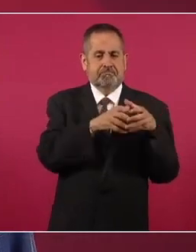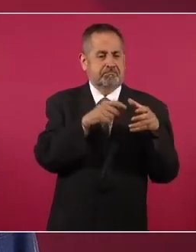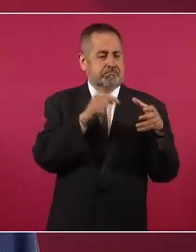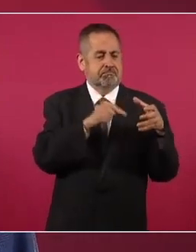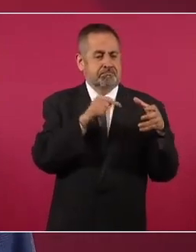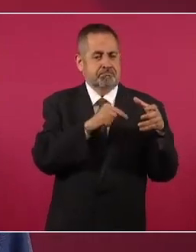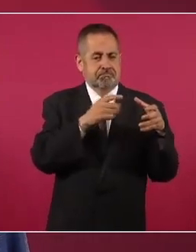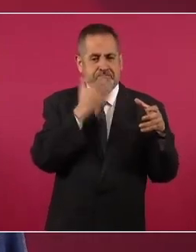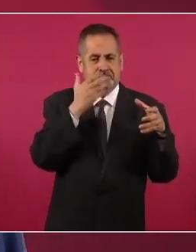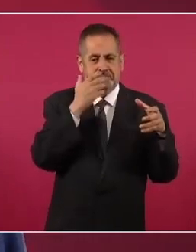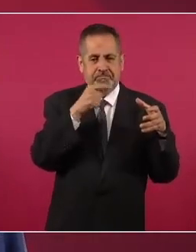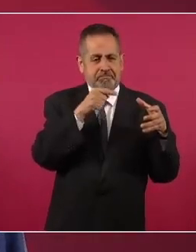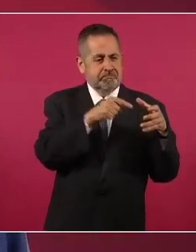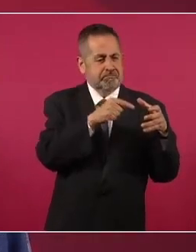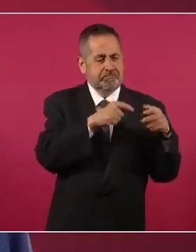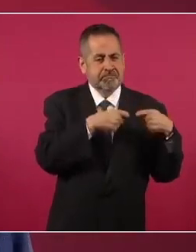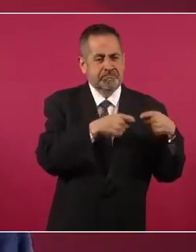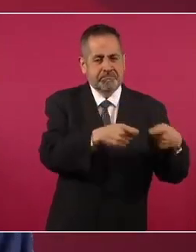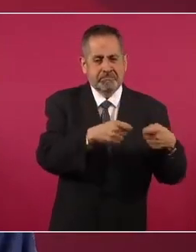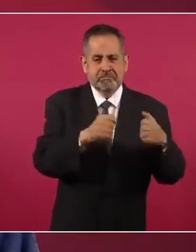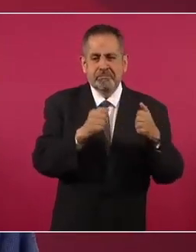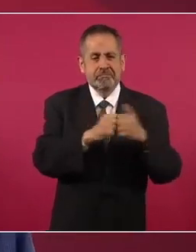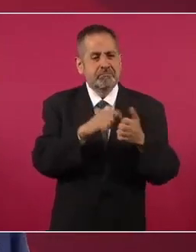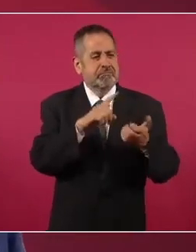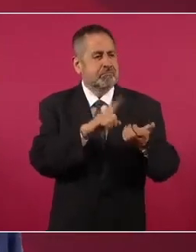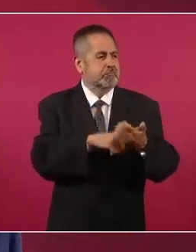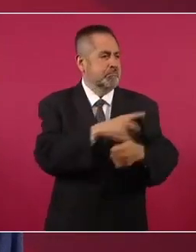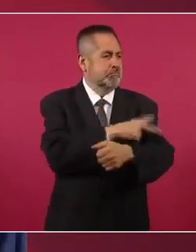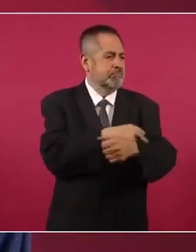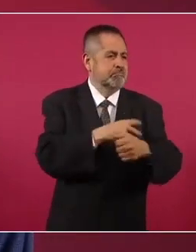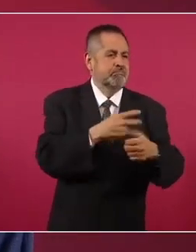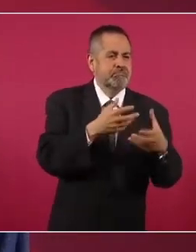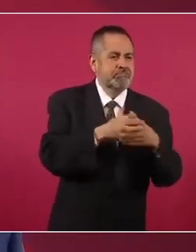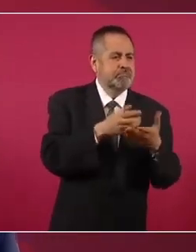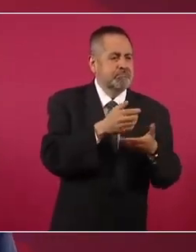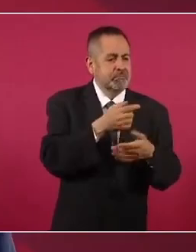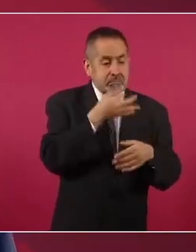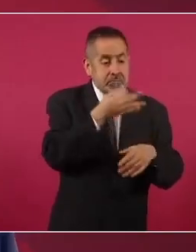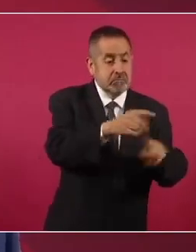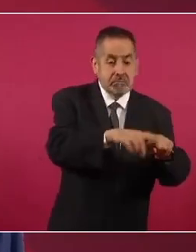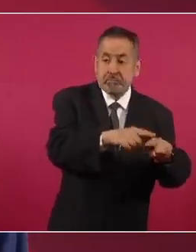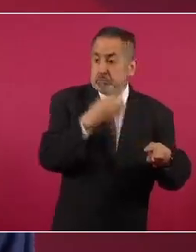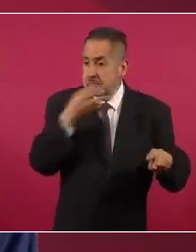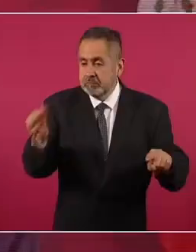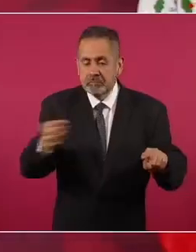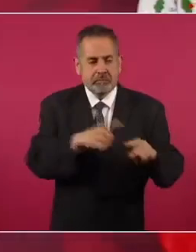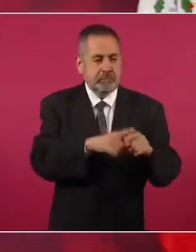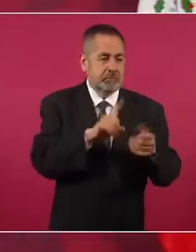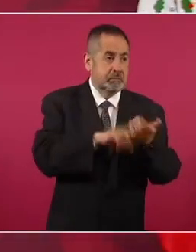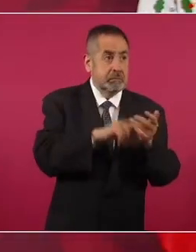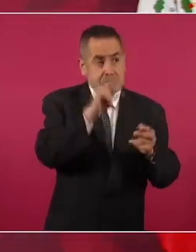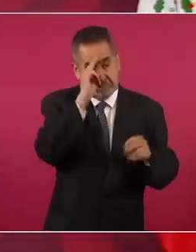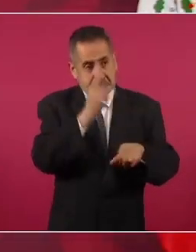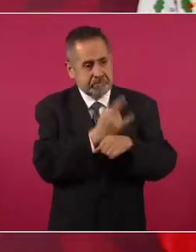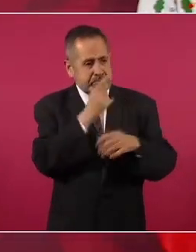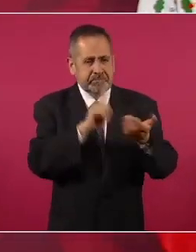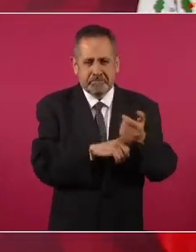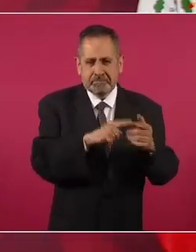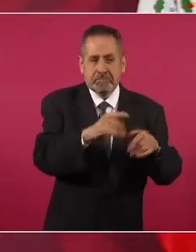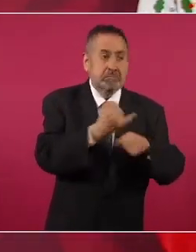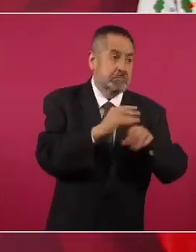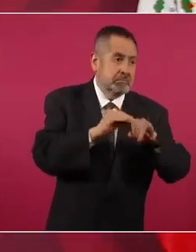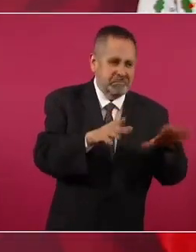del conservadurismo, con sus voceros, sus intelectuales orgánicos, sus medios de